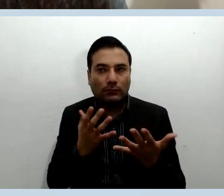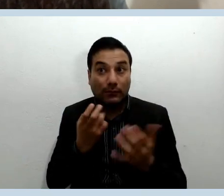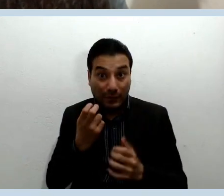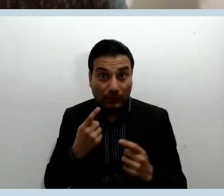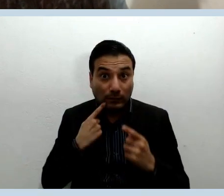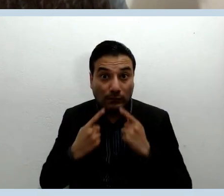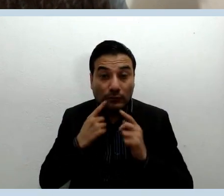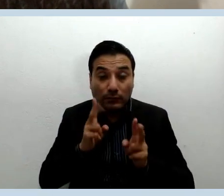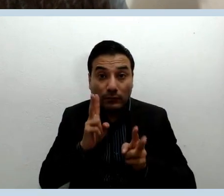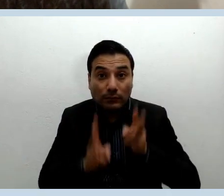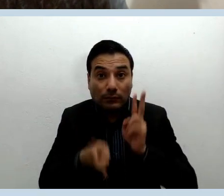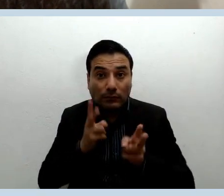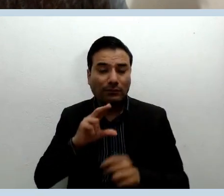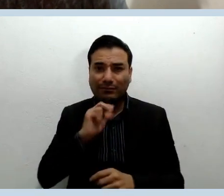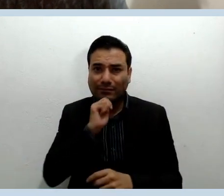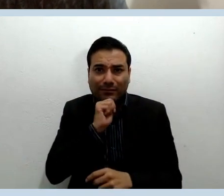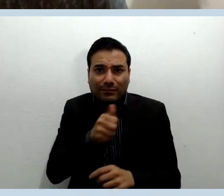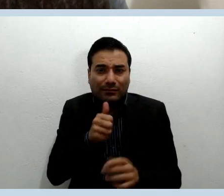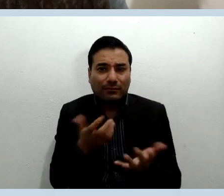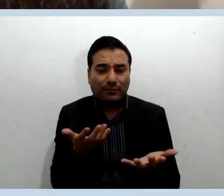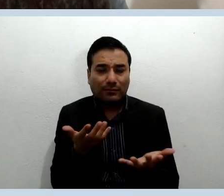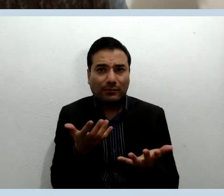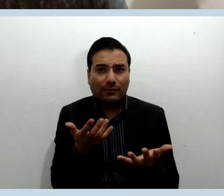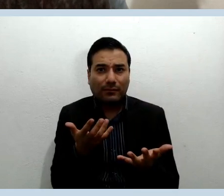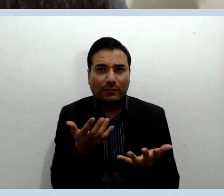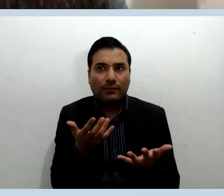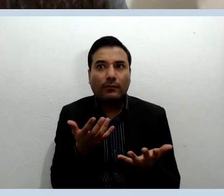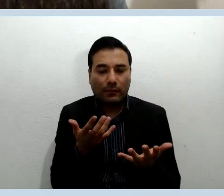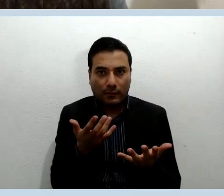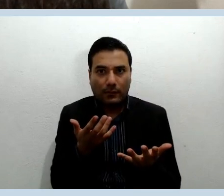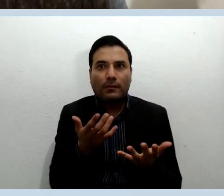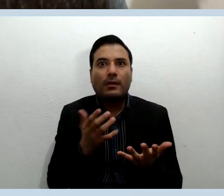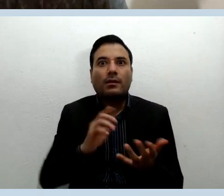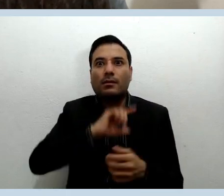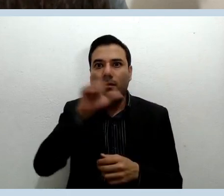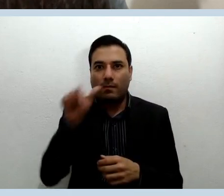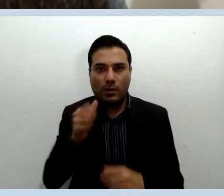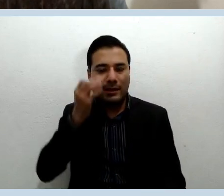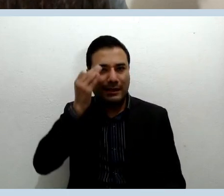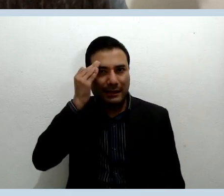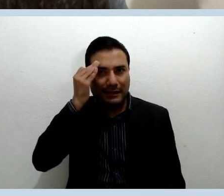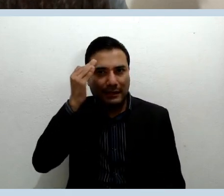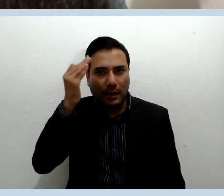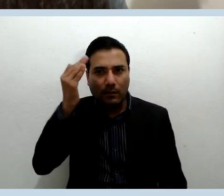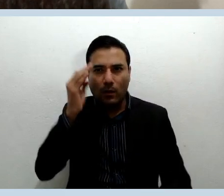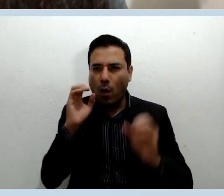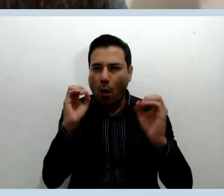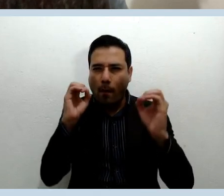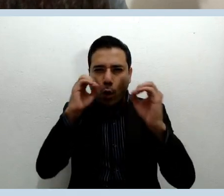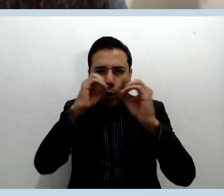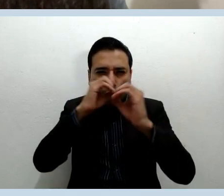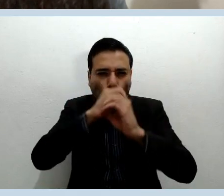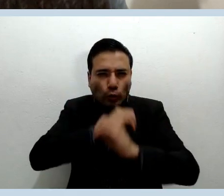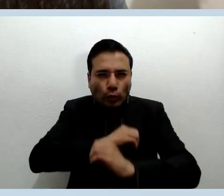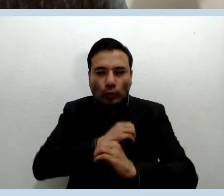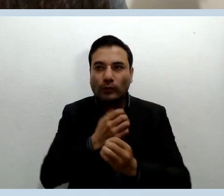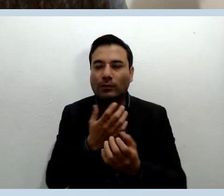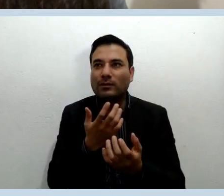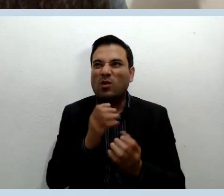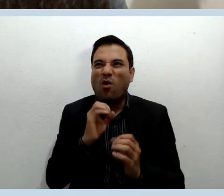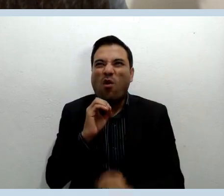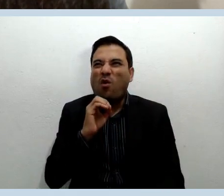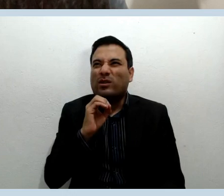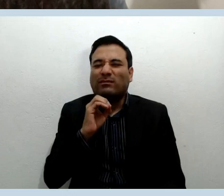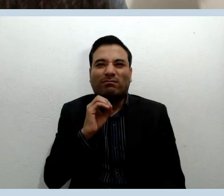momento un poco tenebroso como Cómo se dice tembloroso en mi vida